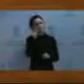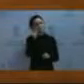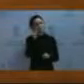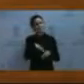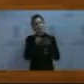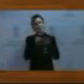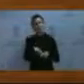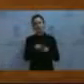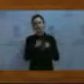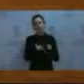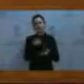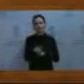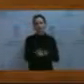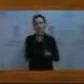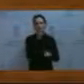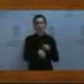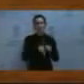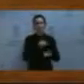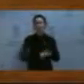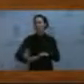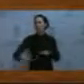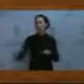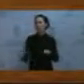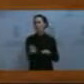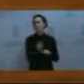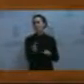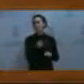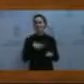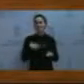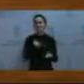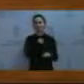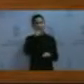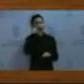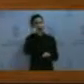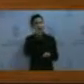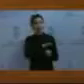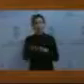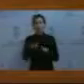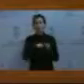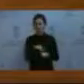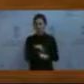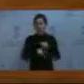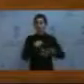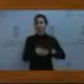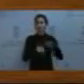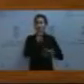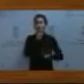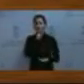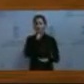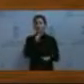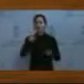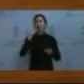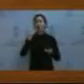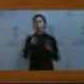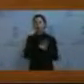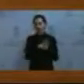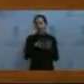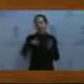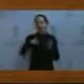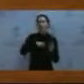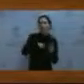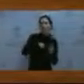la imposibilidad del cumplimiento también de las funciones inspectoras en materia de gestión, procedimiento, régimen jurídico, personal,